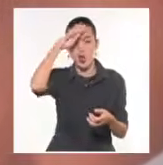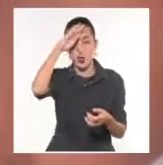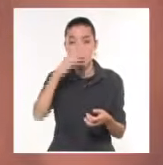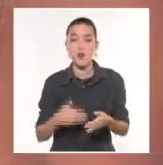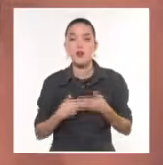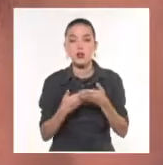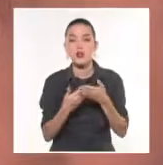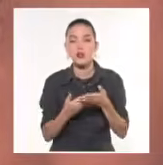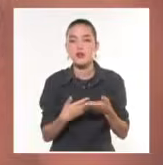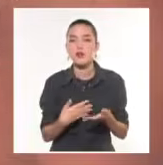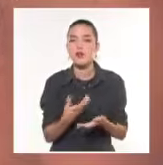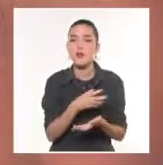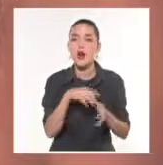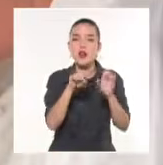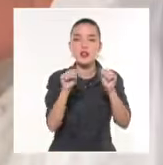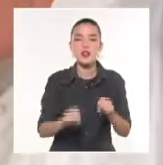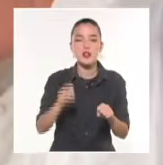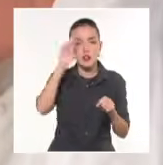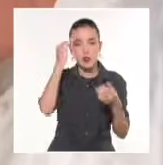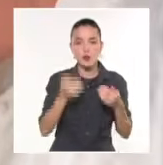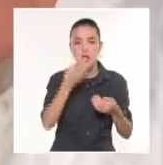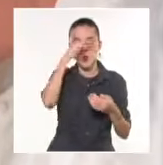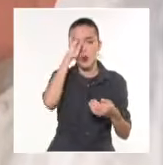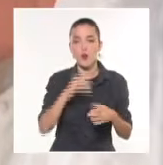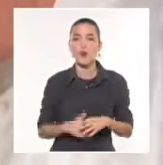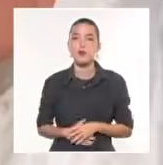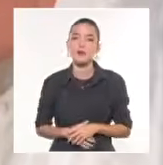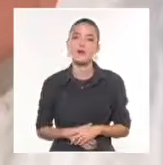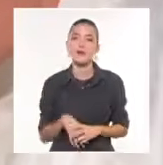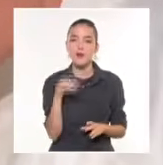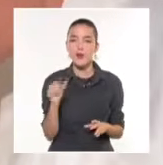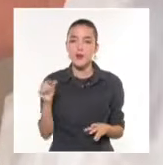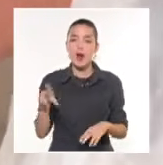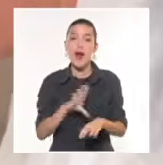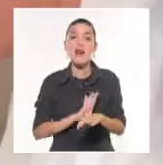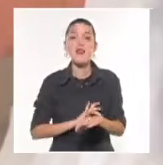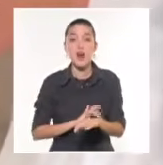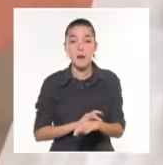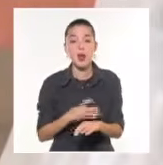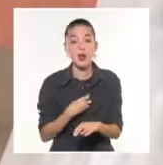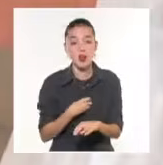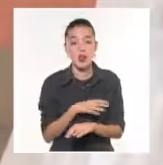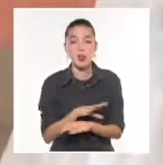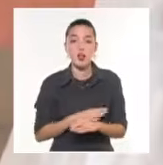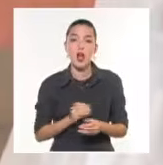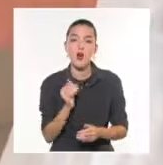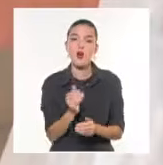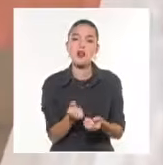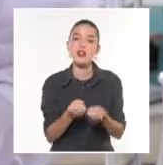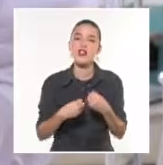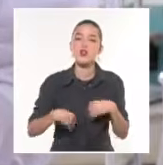disponibilidad para el sistema de salud cubano. Las personas que padecen estas enfermedades presentan un conjunto de síntomas que son